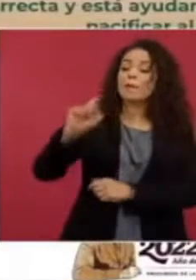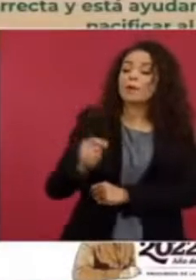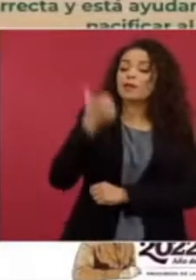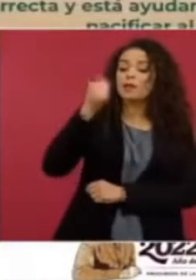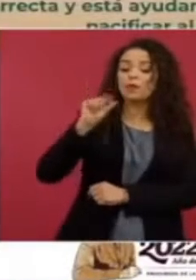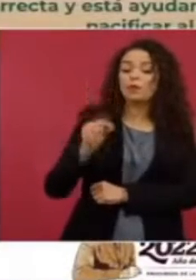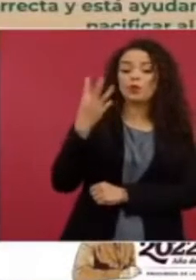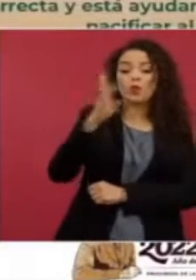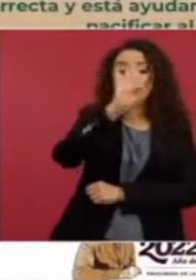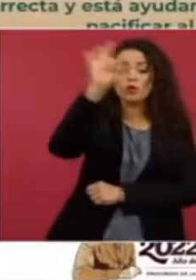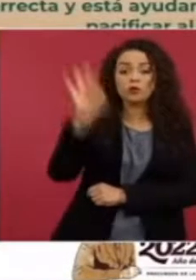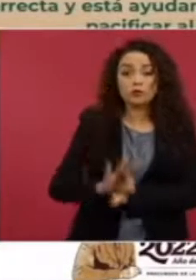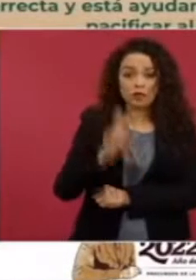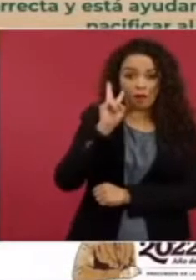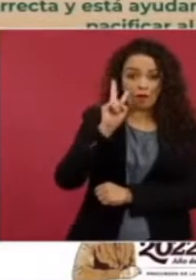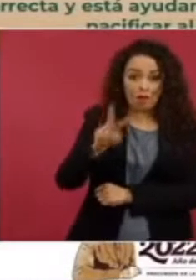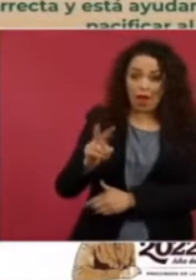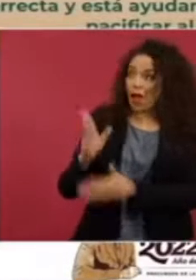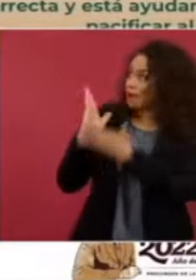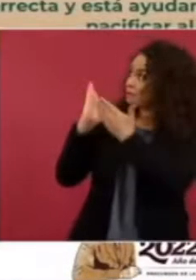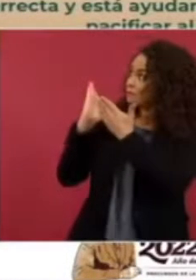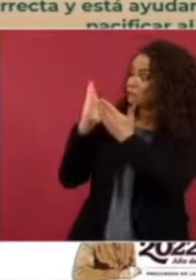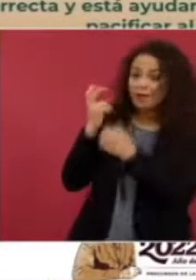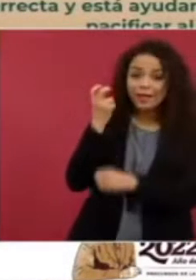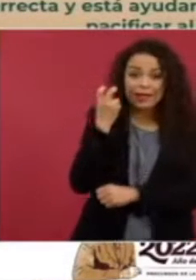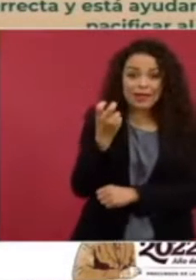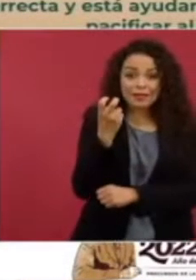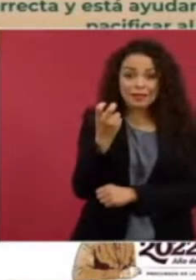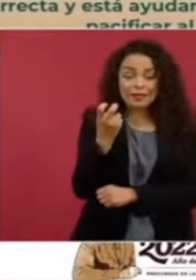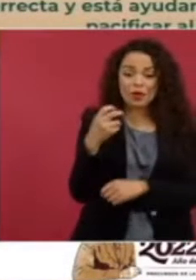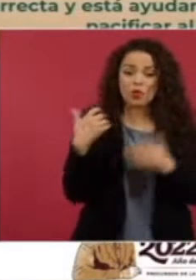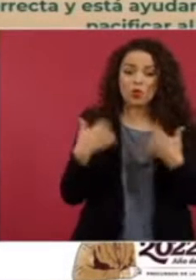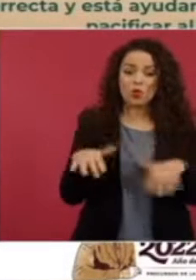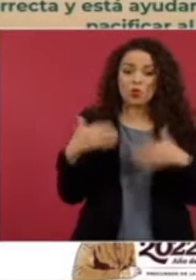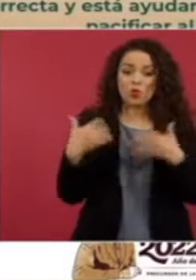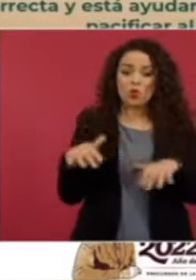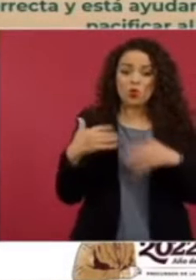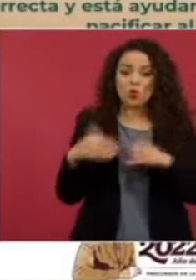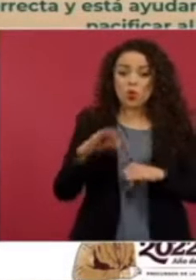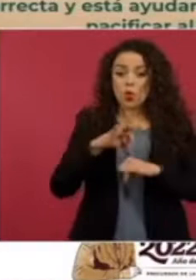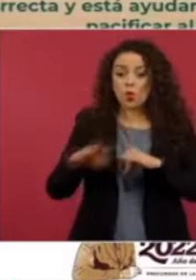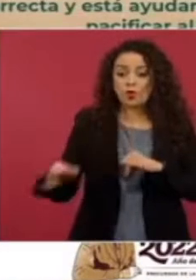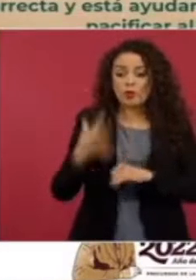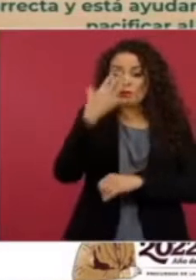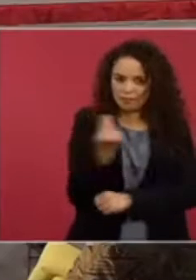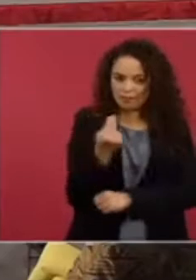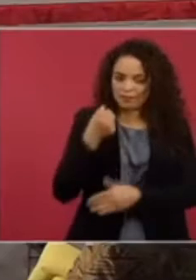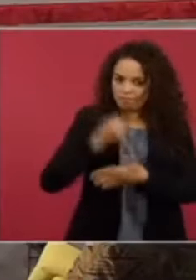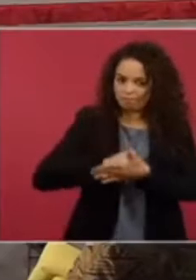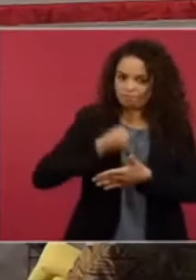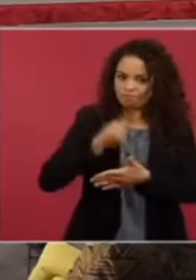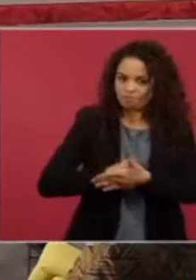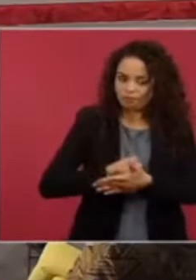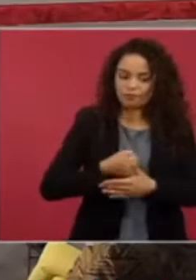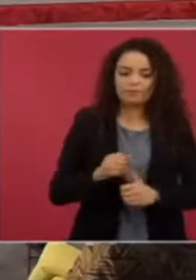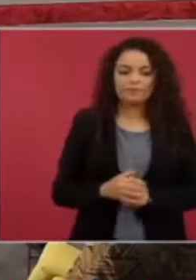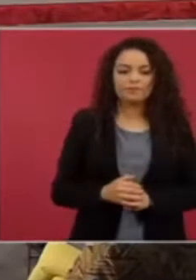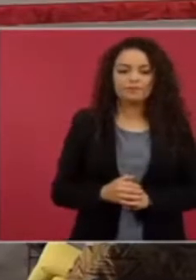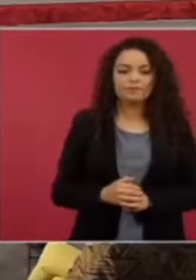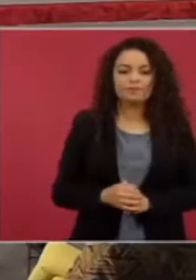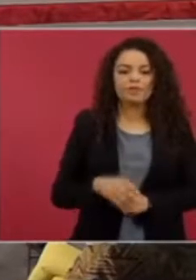26.4%. Esta es la cifra más baja de los últimos 5 años. En robo total,